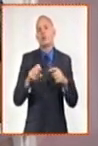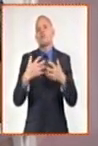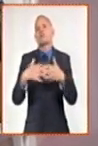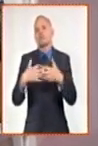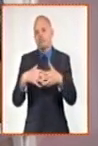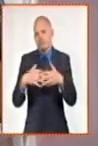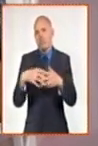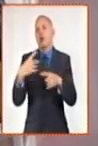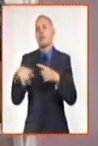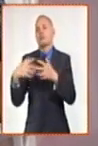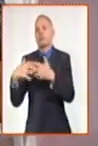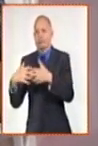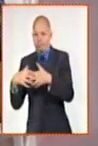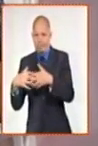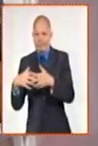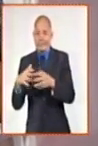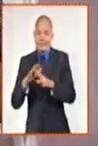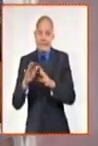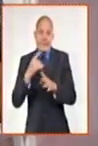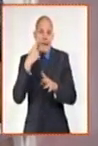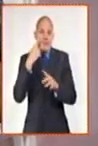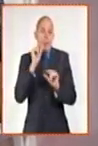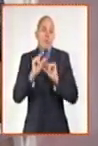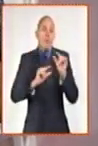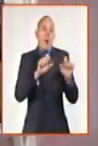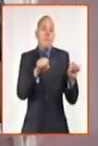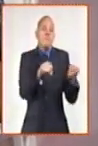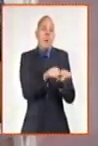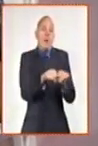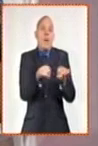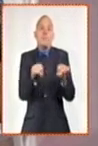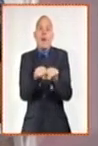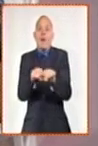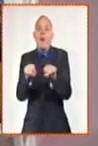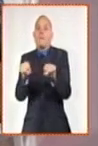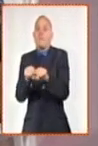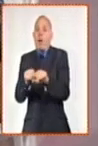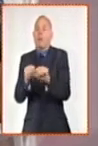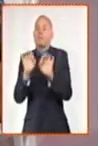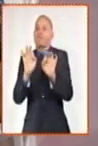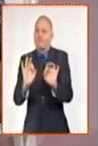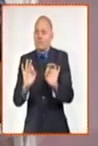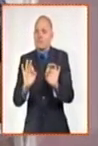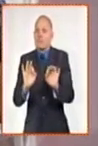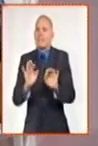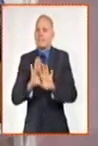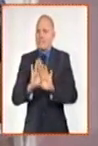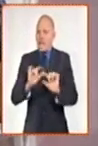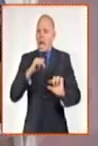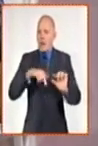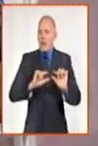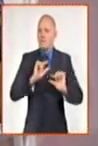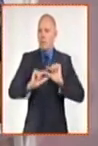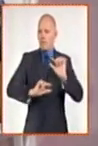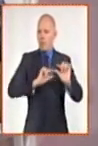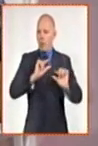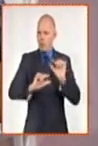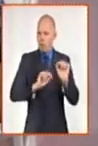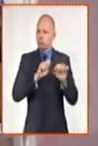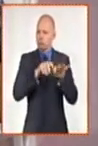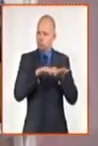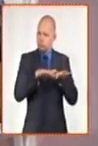nuevamente interconectar el sistema, o sea, tener un sistema interconectado a nivel nacional, y con las bondades de la generación distribuida se pudo